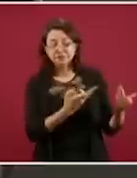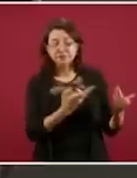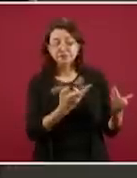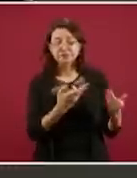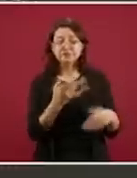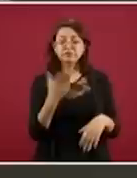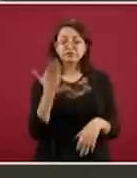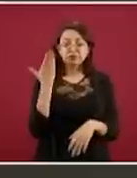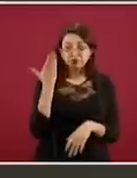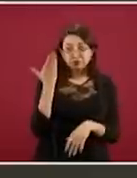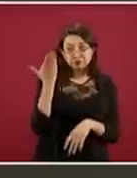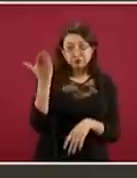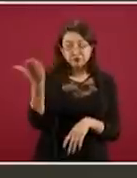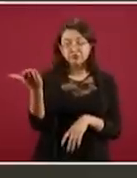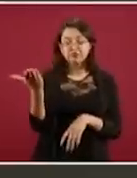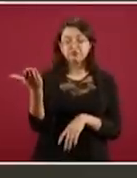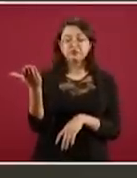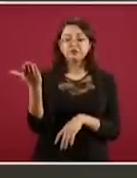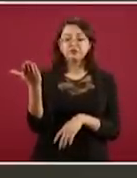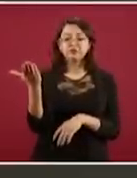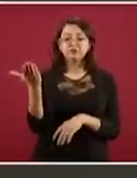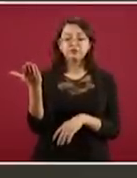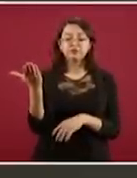tiene que solicitar